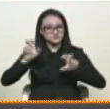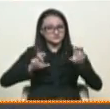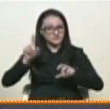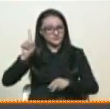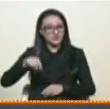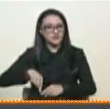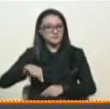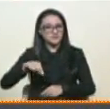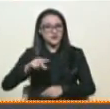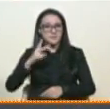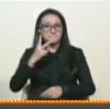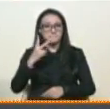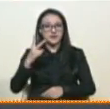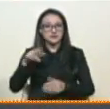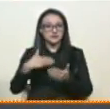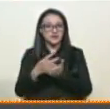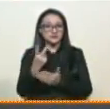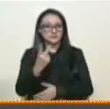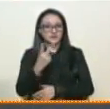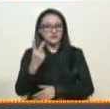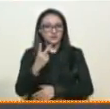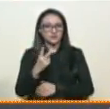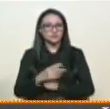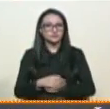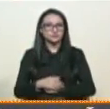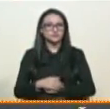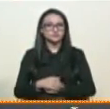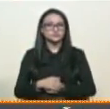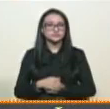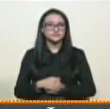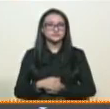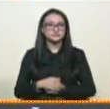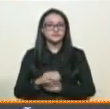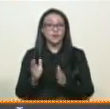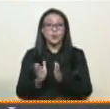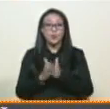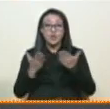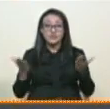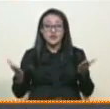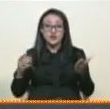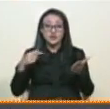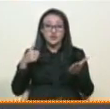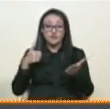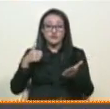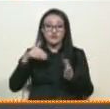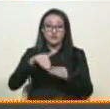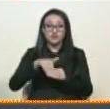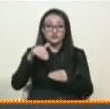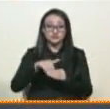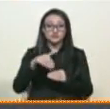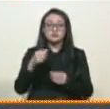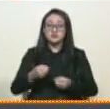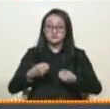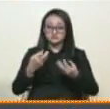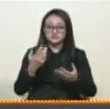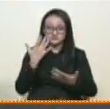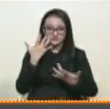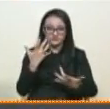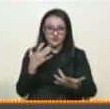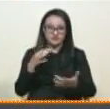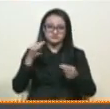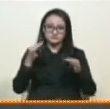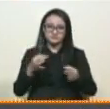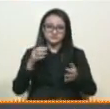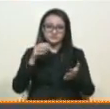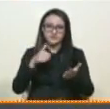es del 20 al 22. Tenemos la auditoría de los cuadernos de votación para garantizar que lo que es nuestro registro electoral está reflejado